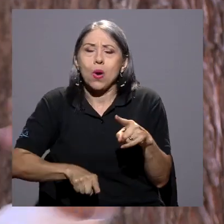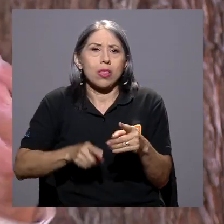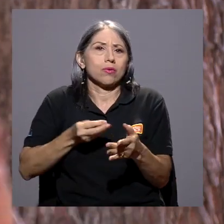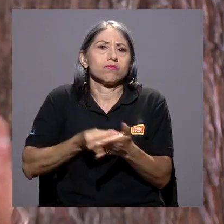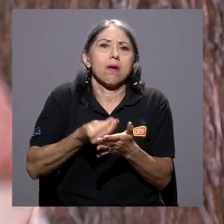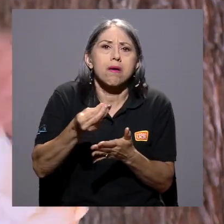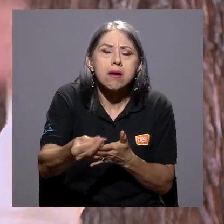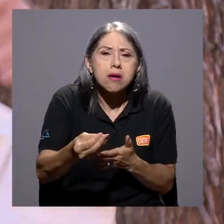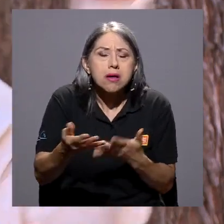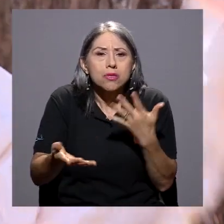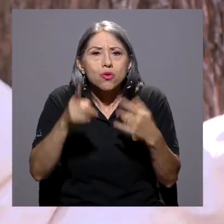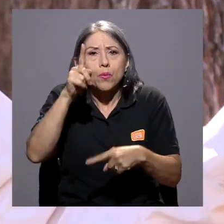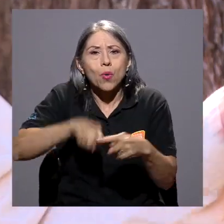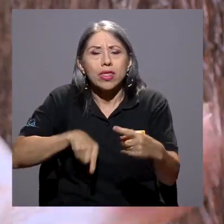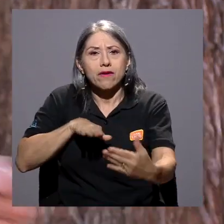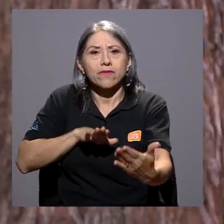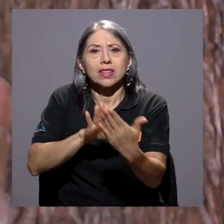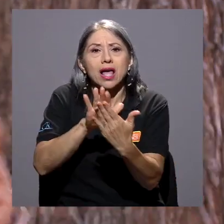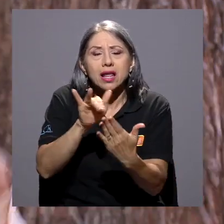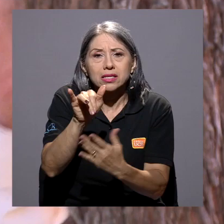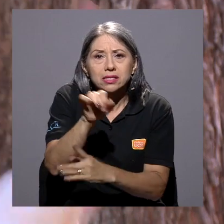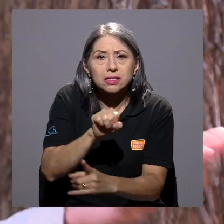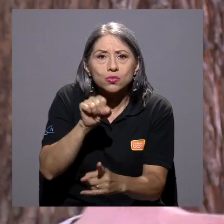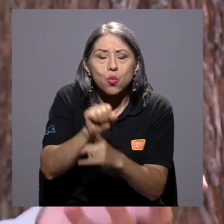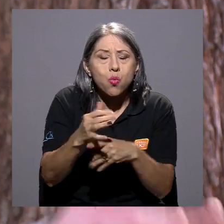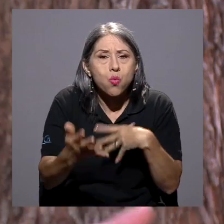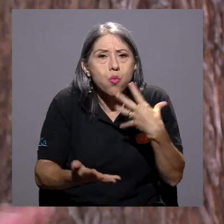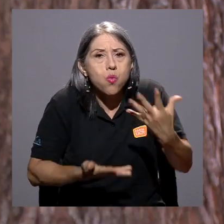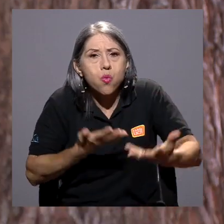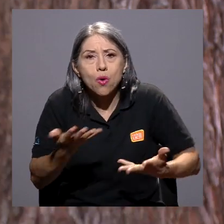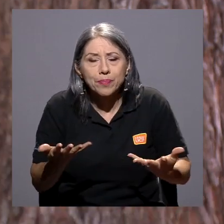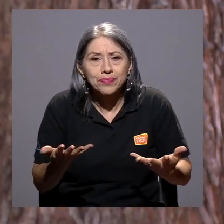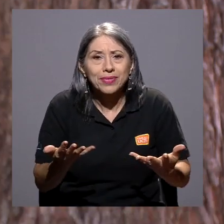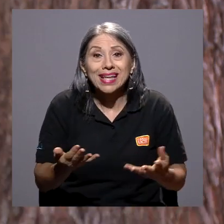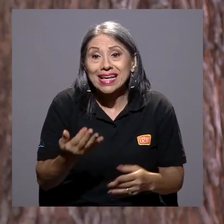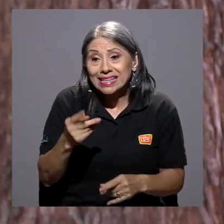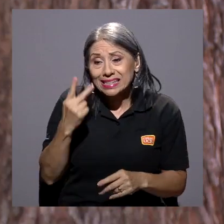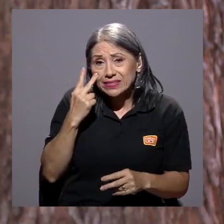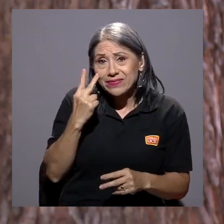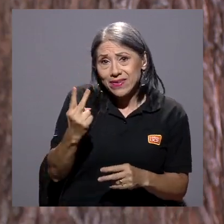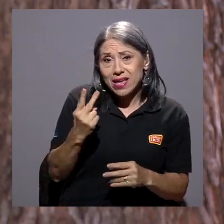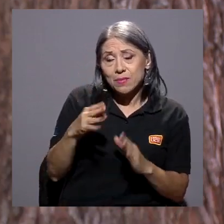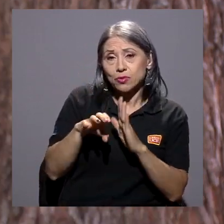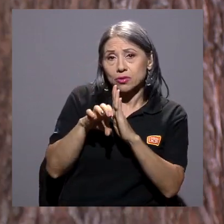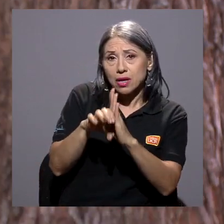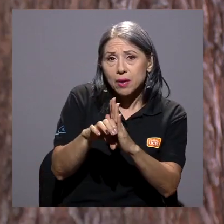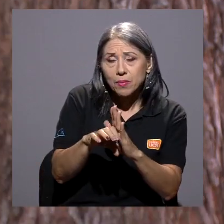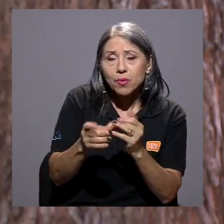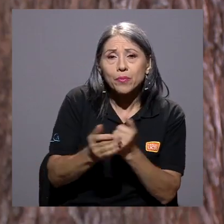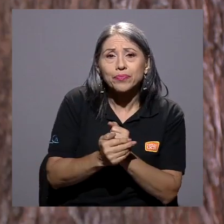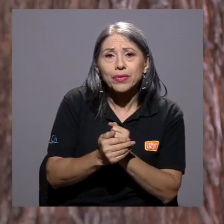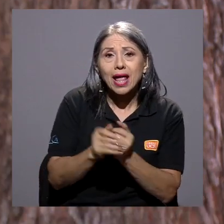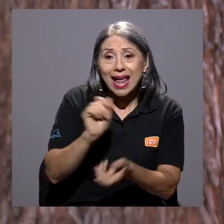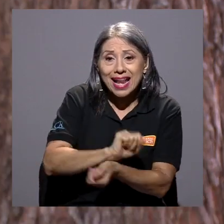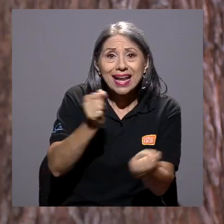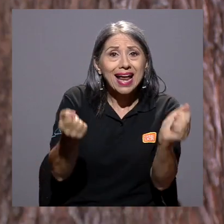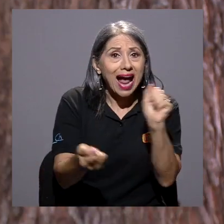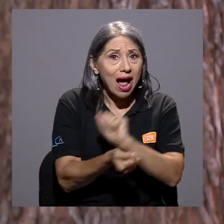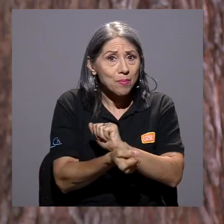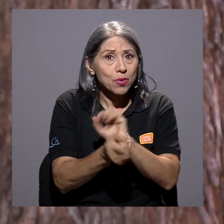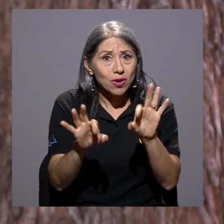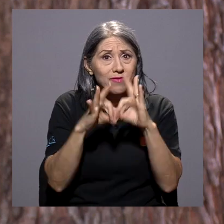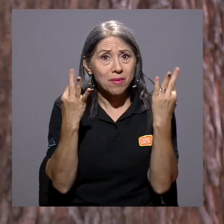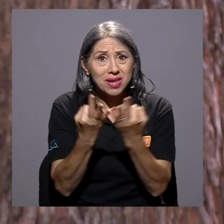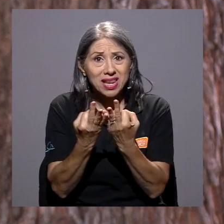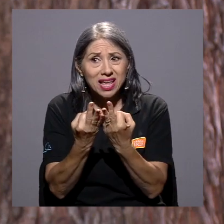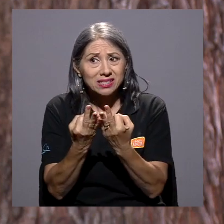su capacidad de poder hacer frente a estos pasivos fue muy baja. Si observamos, por ejemplo, el cambio en el consumo de los